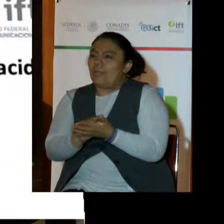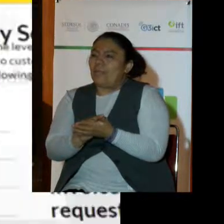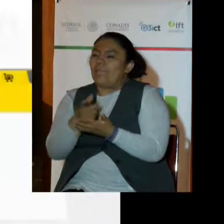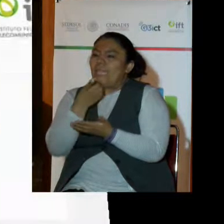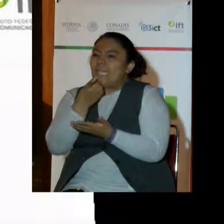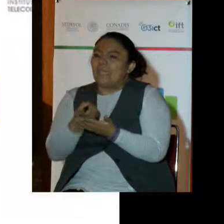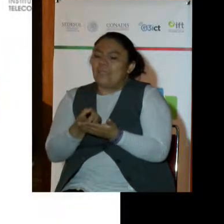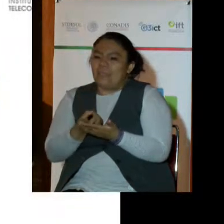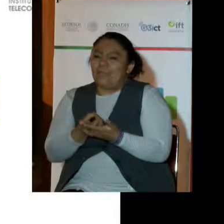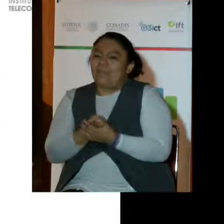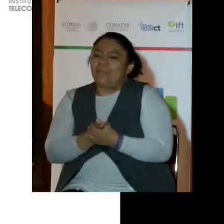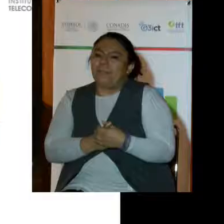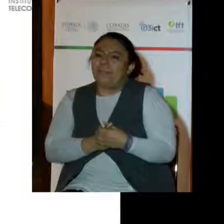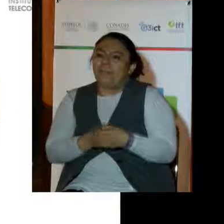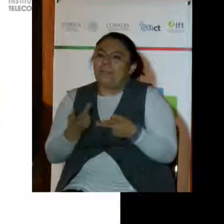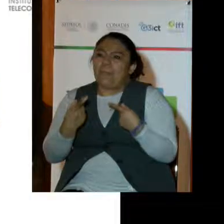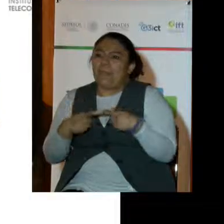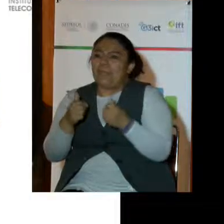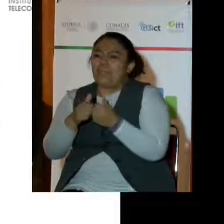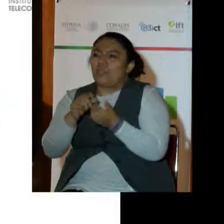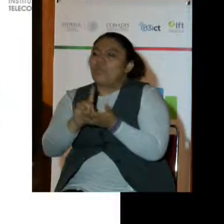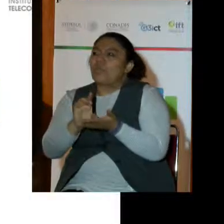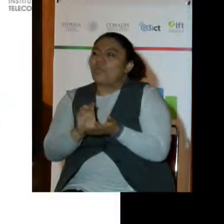decía personas con